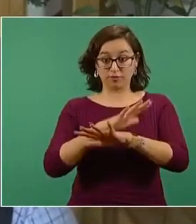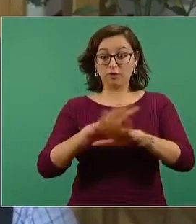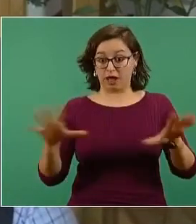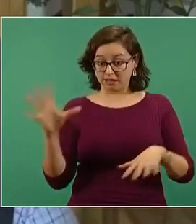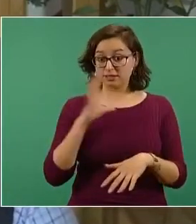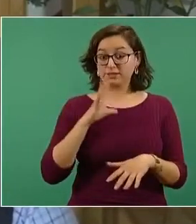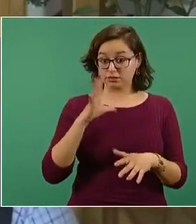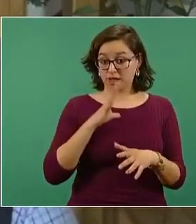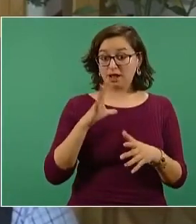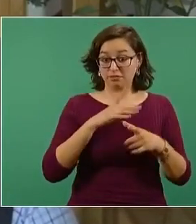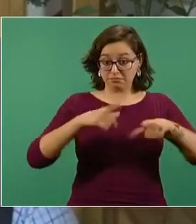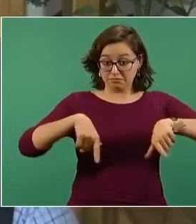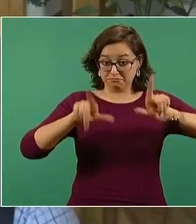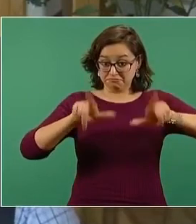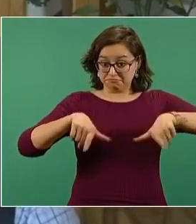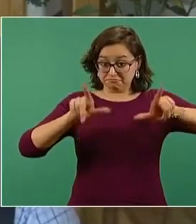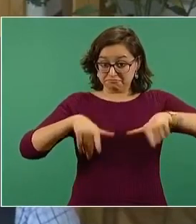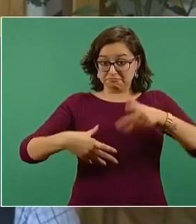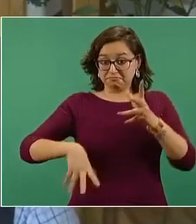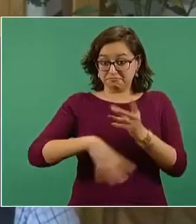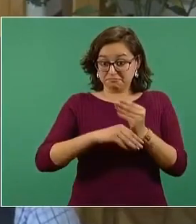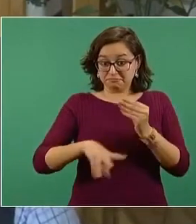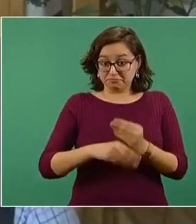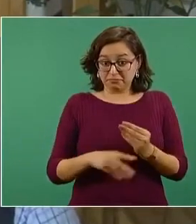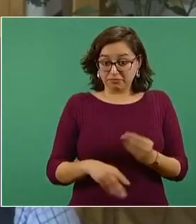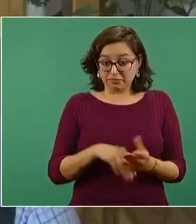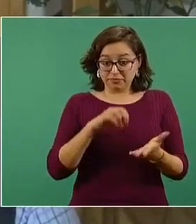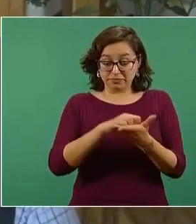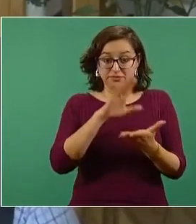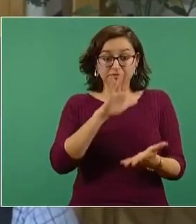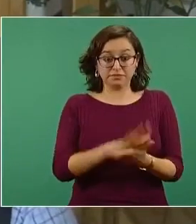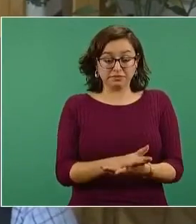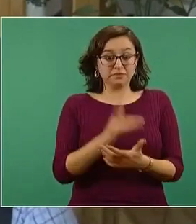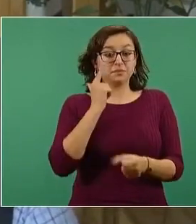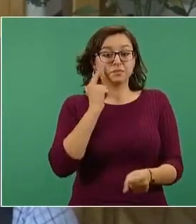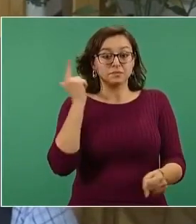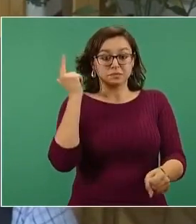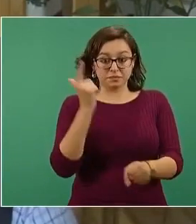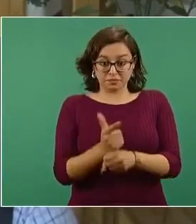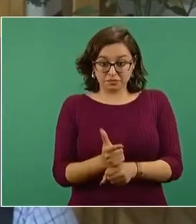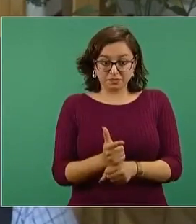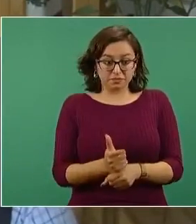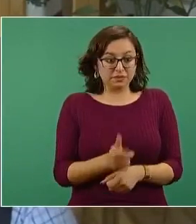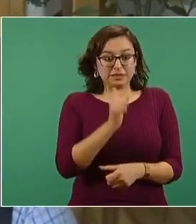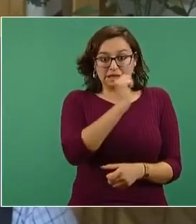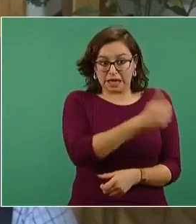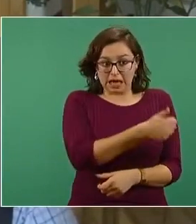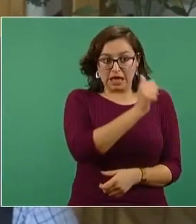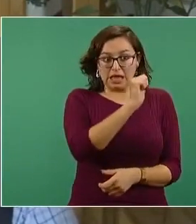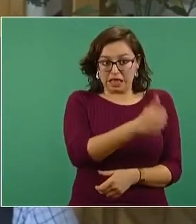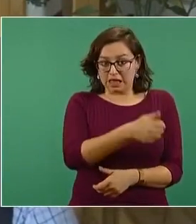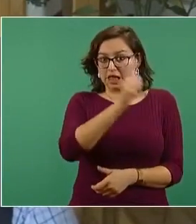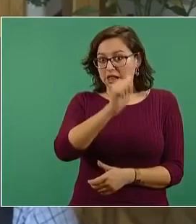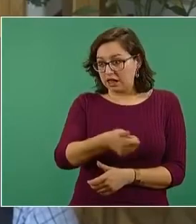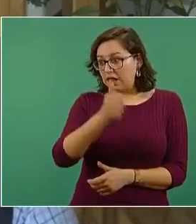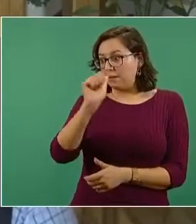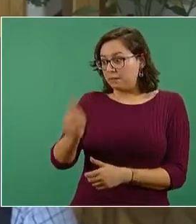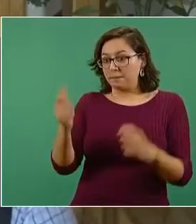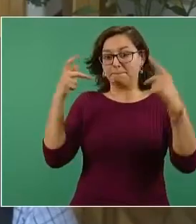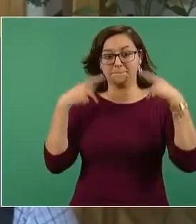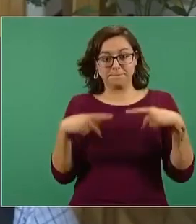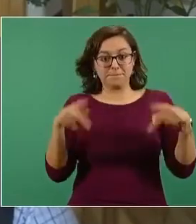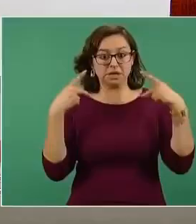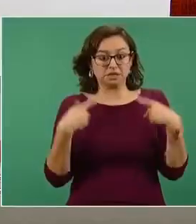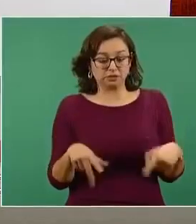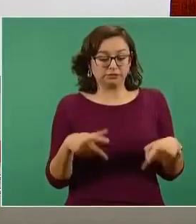los que se integran en esta plataforma y permiten identificar de manera nominal, es decir, persona por persona, la